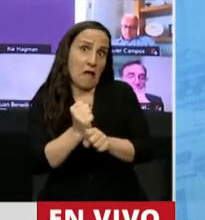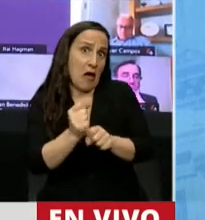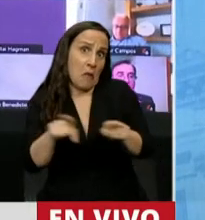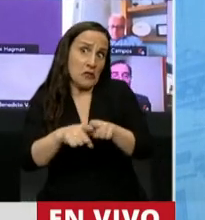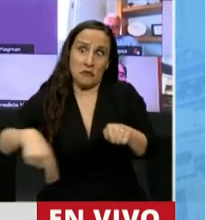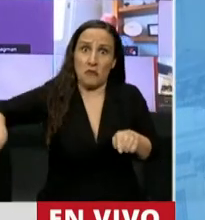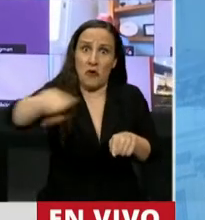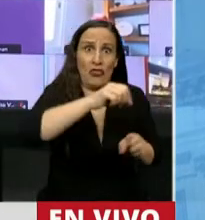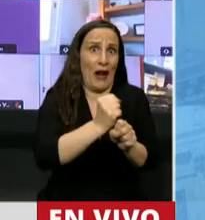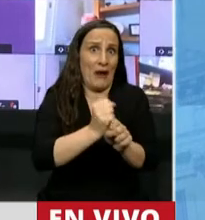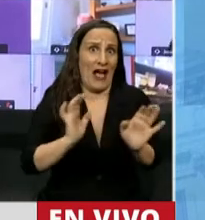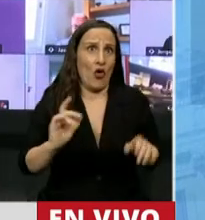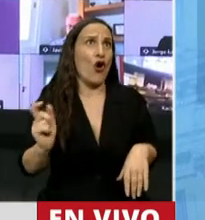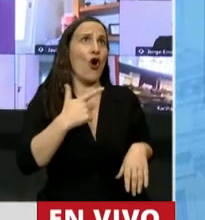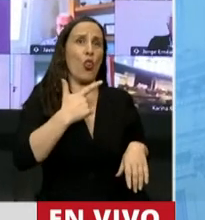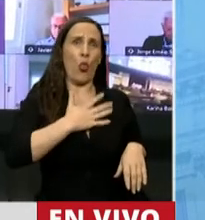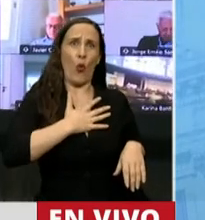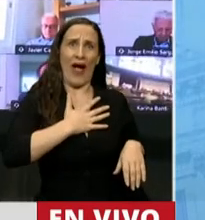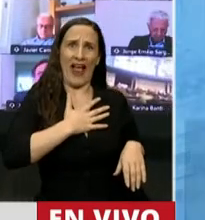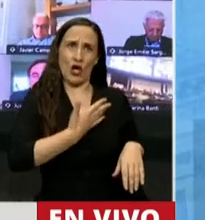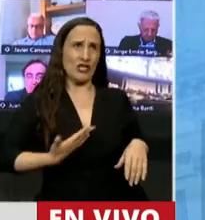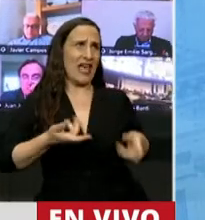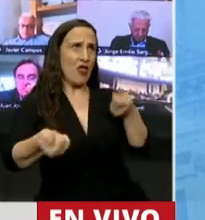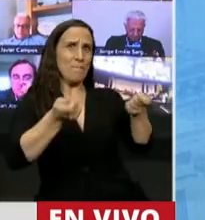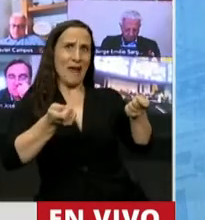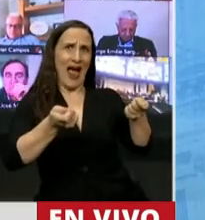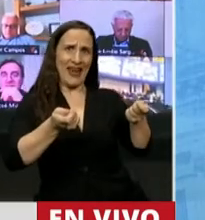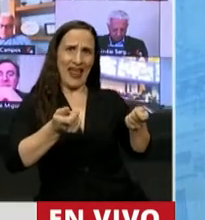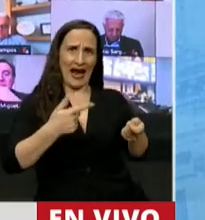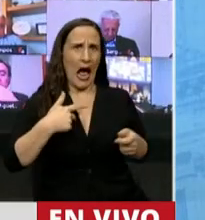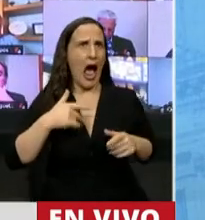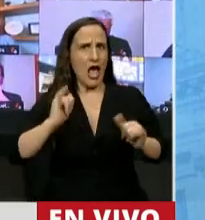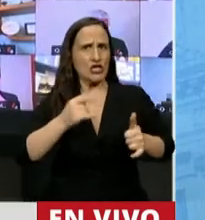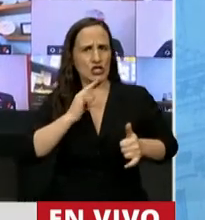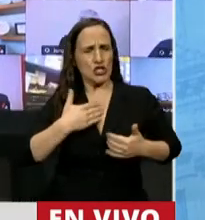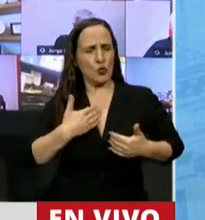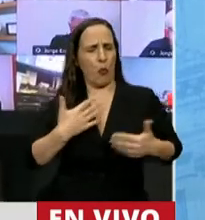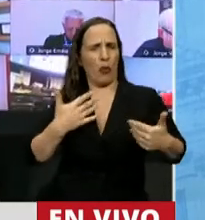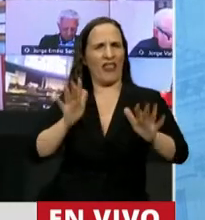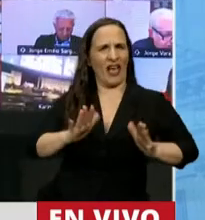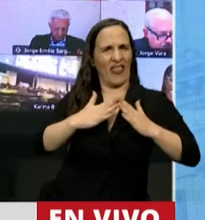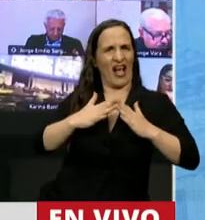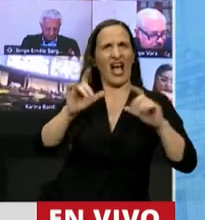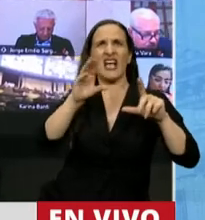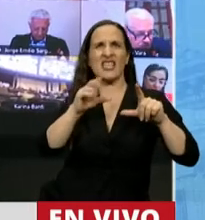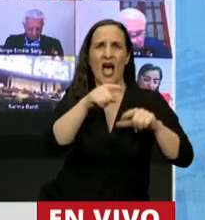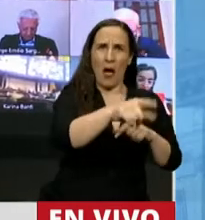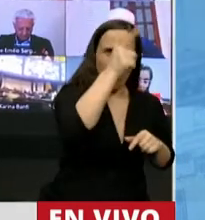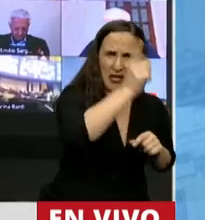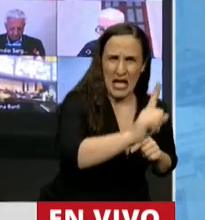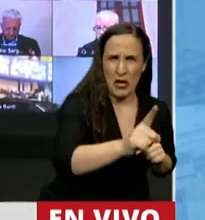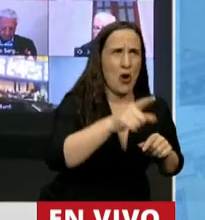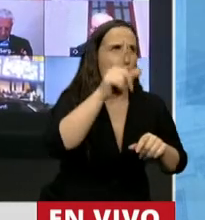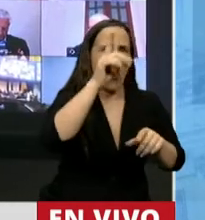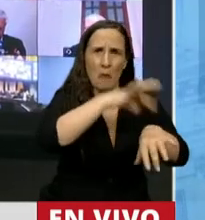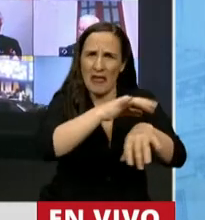del Estado, ni podemos tener privilegios que no tienen los policías, que no tienen quienes están en los hospitales, quienes están luchando